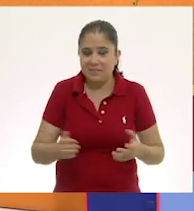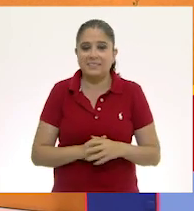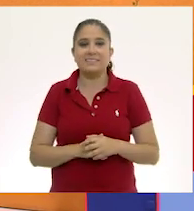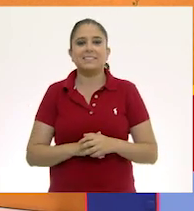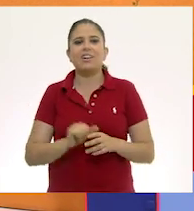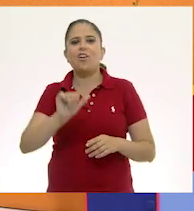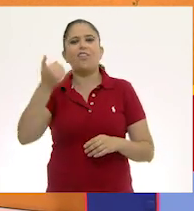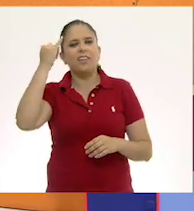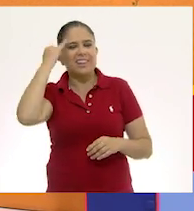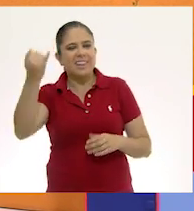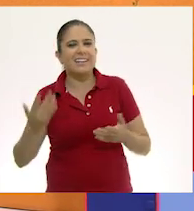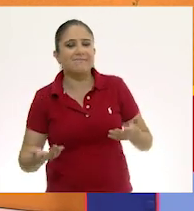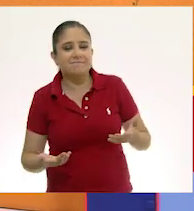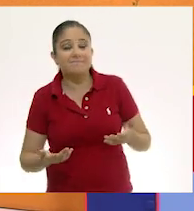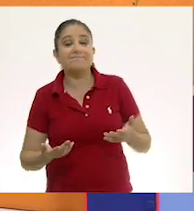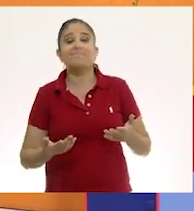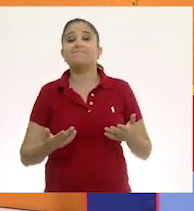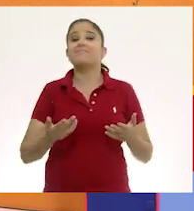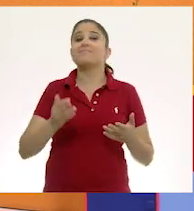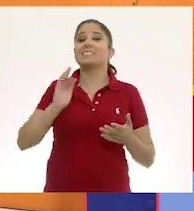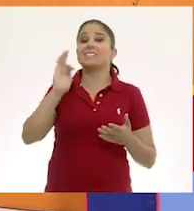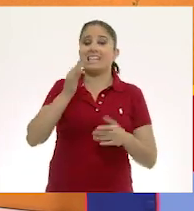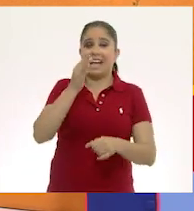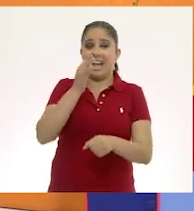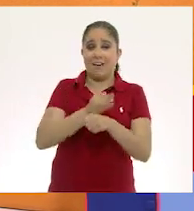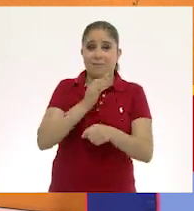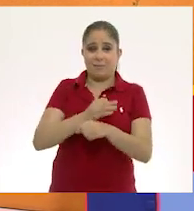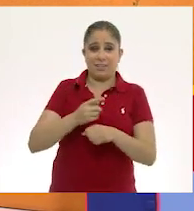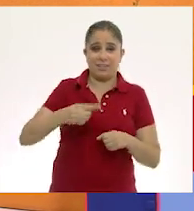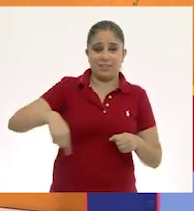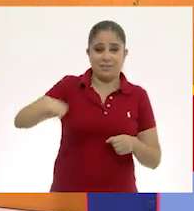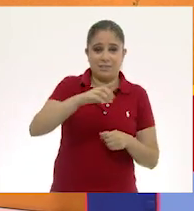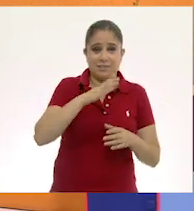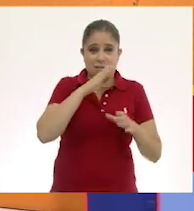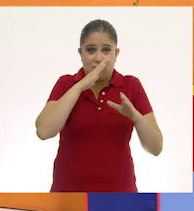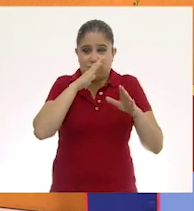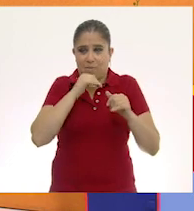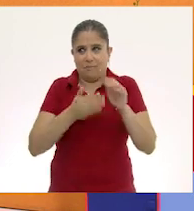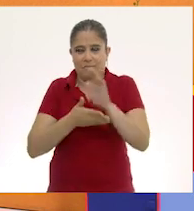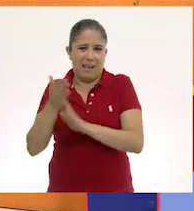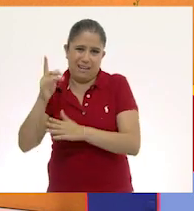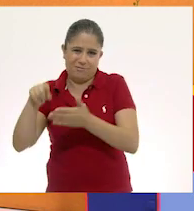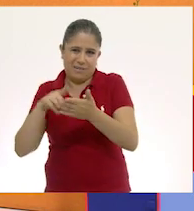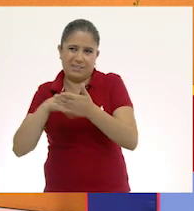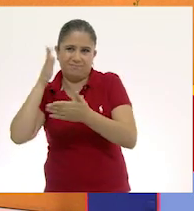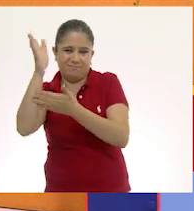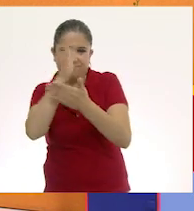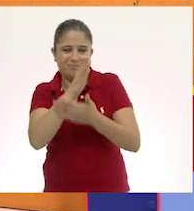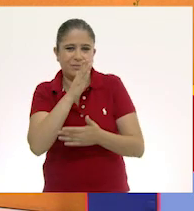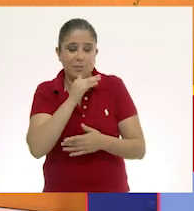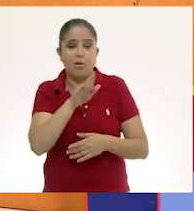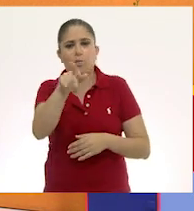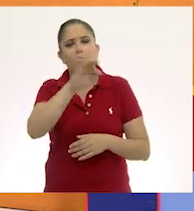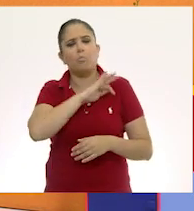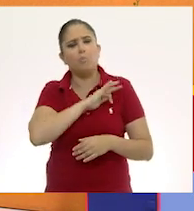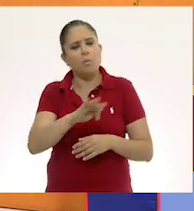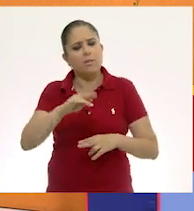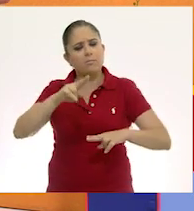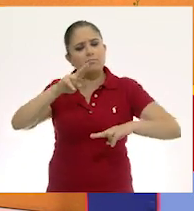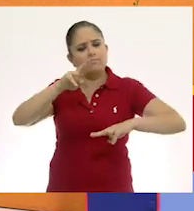ver, ¿qué tal si en este momento donde no podemos ir a cualquier lugar, podemos